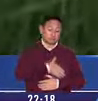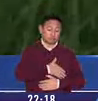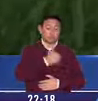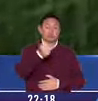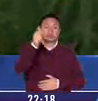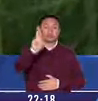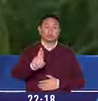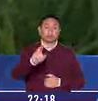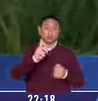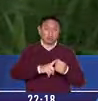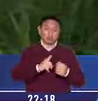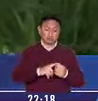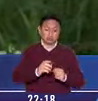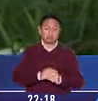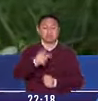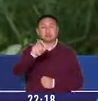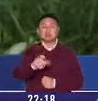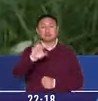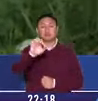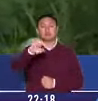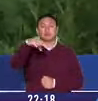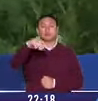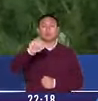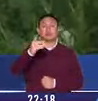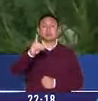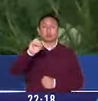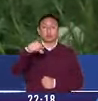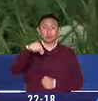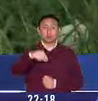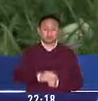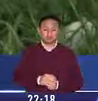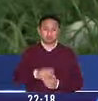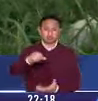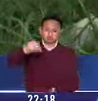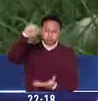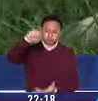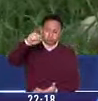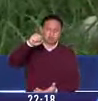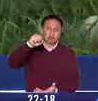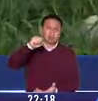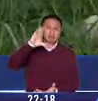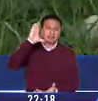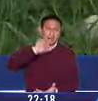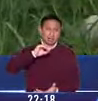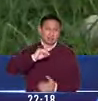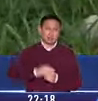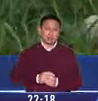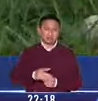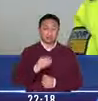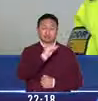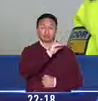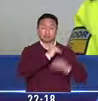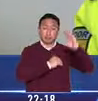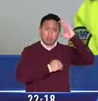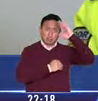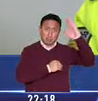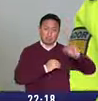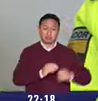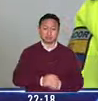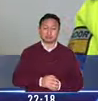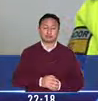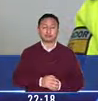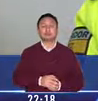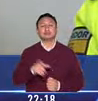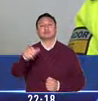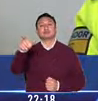Quito. Personal de EMASEO habría evidenciado una funda negra con sangre y procedieron a dar aviso a la policía. La alerta fue dada